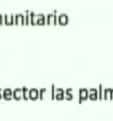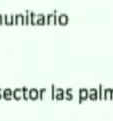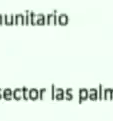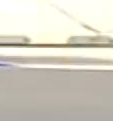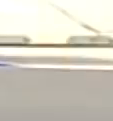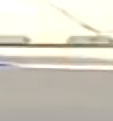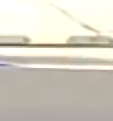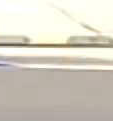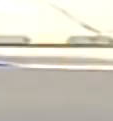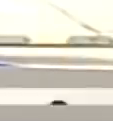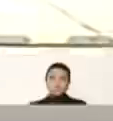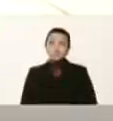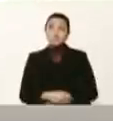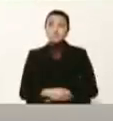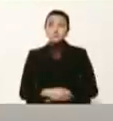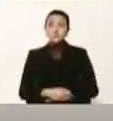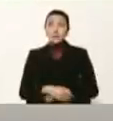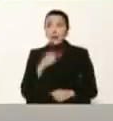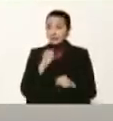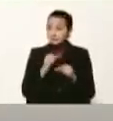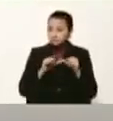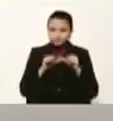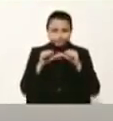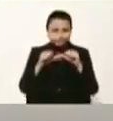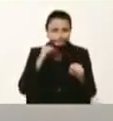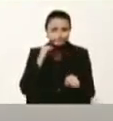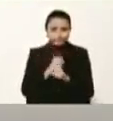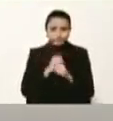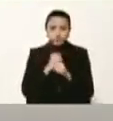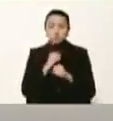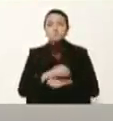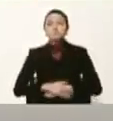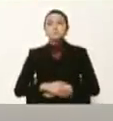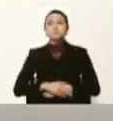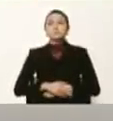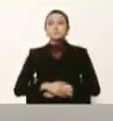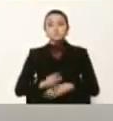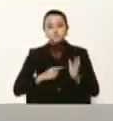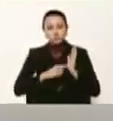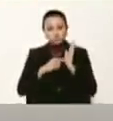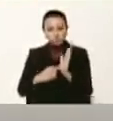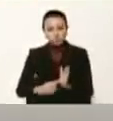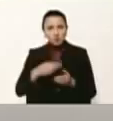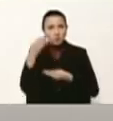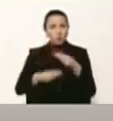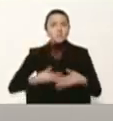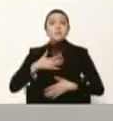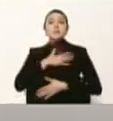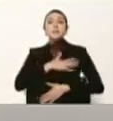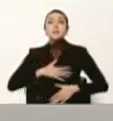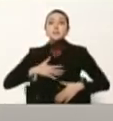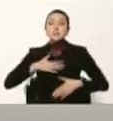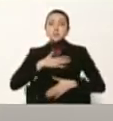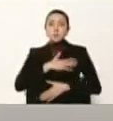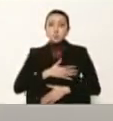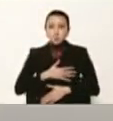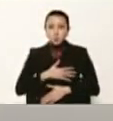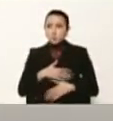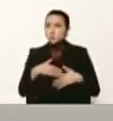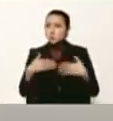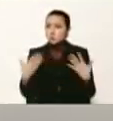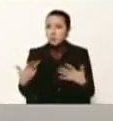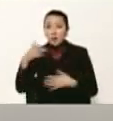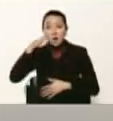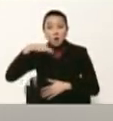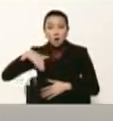y protección de nuestro pueblo. Es para nosotros motivo de satisfacción escuchar a nuestro